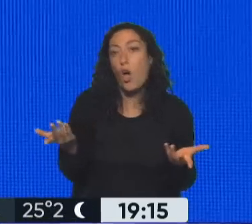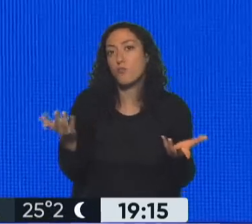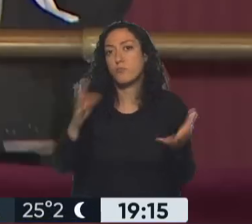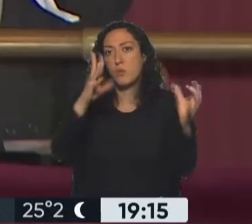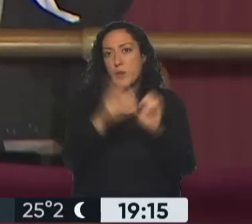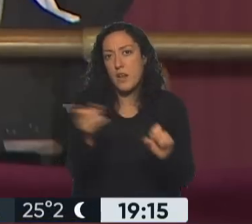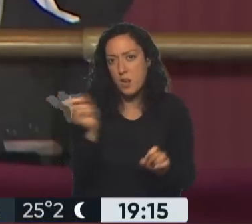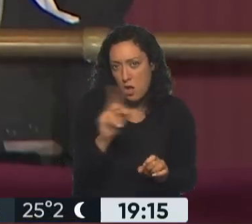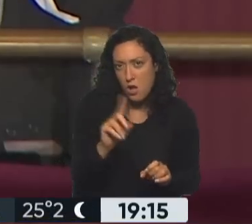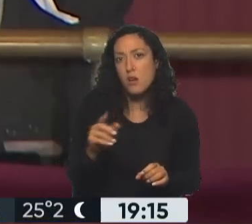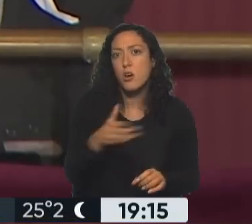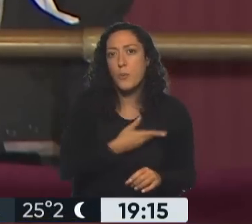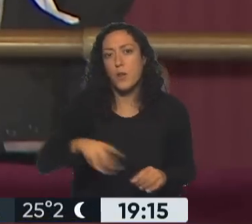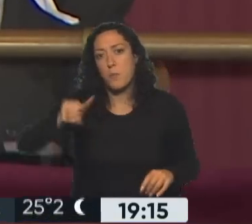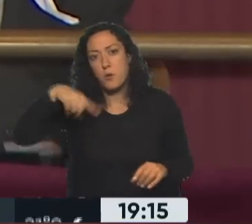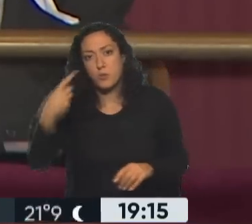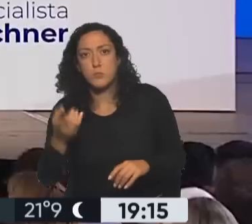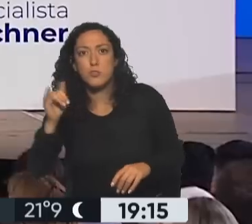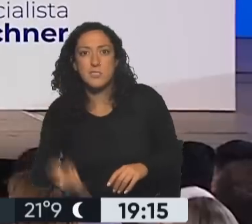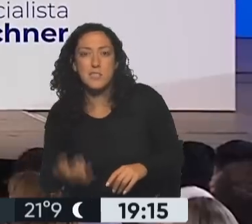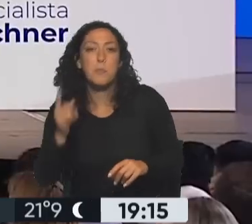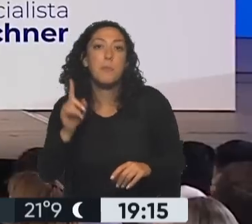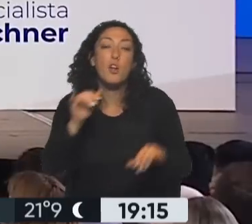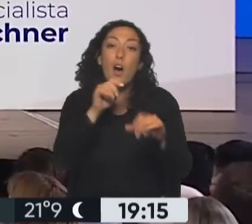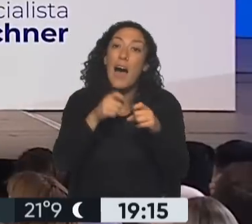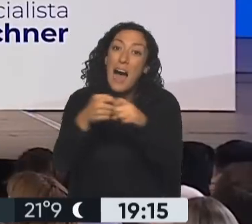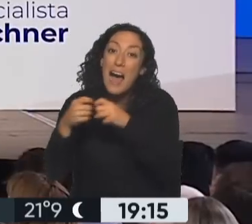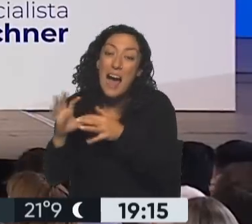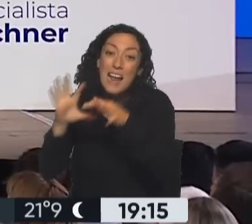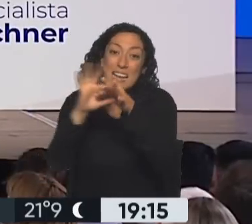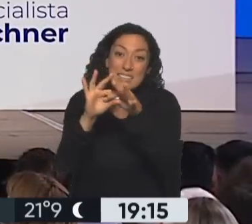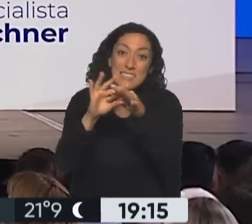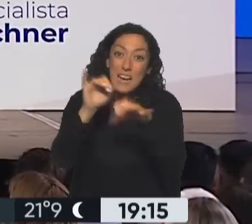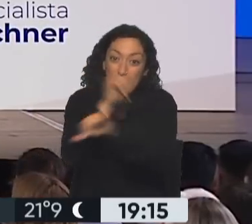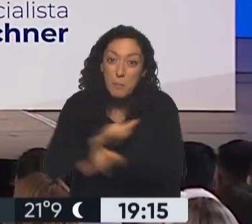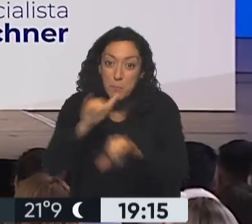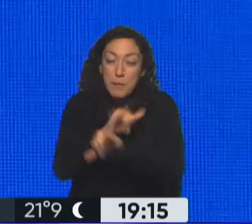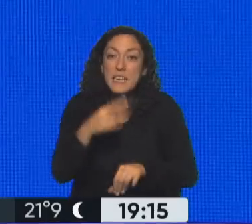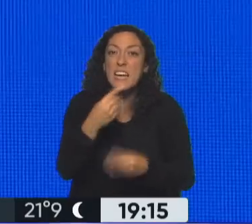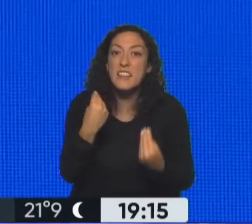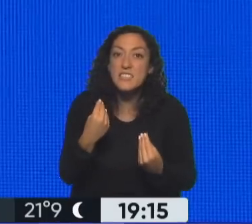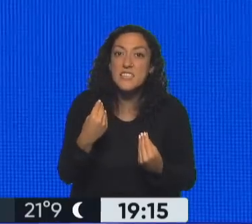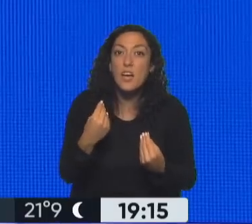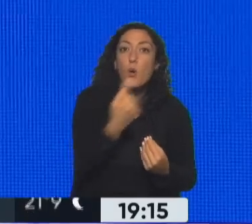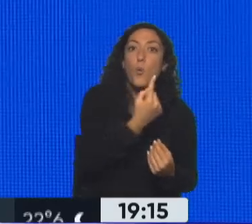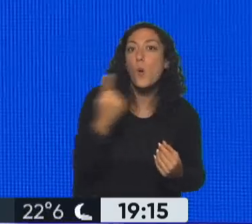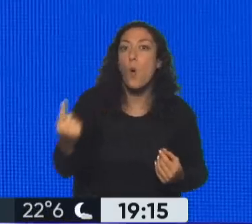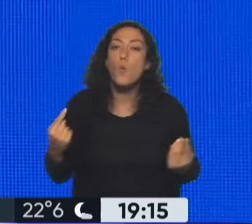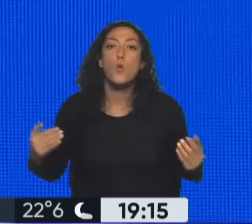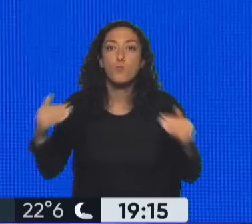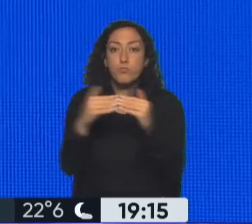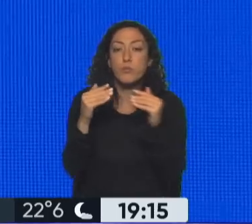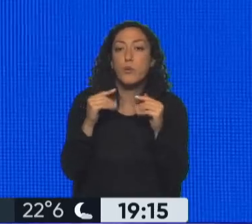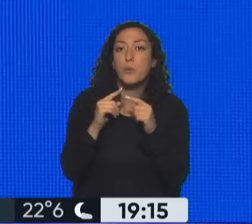César. Pero la campaña de la Alianza había sido: vamos a sostener la convertibilidad. Y la